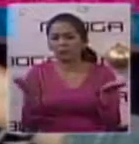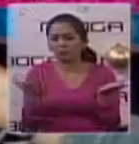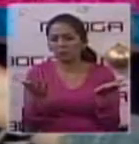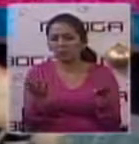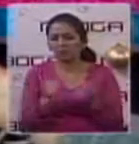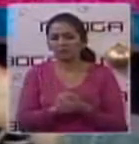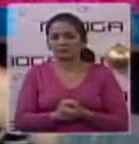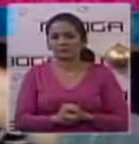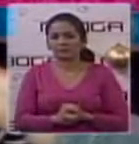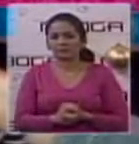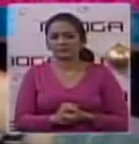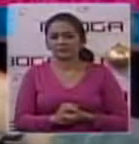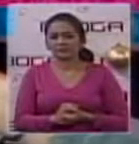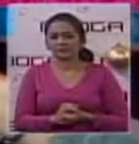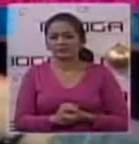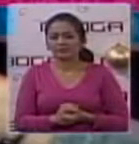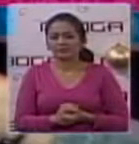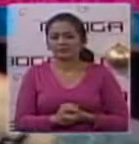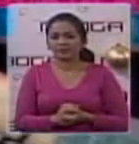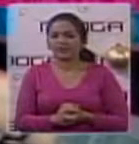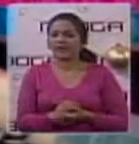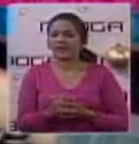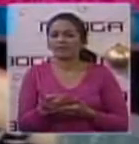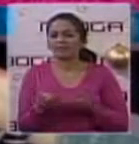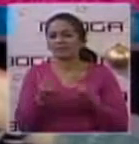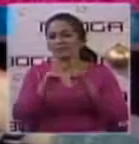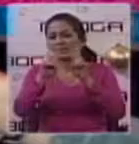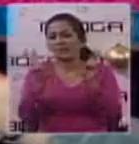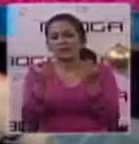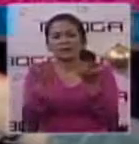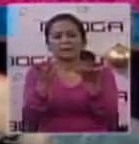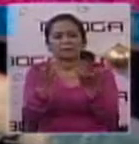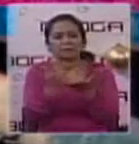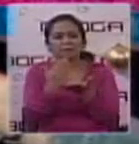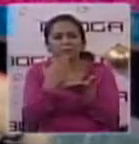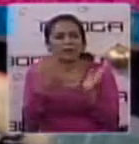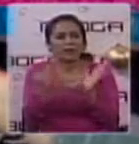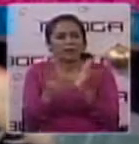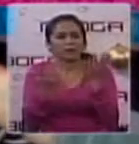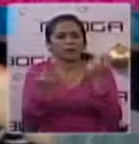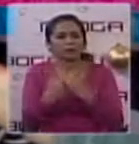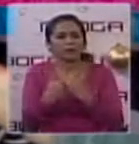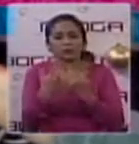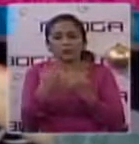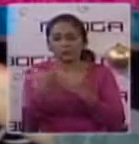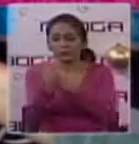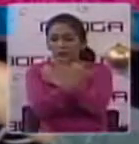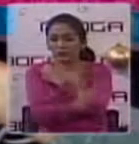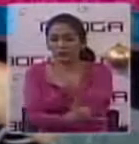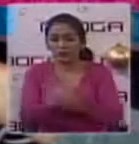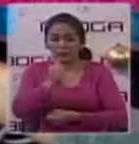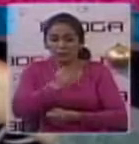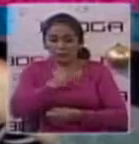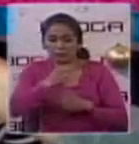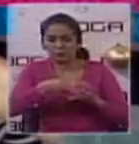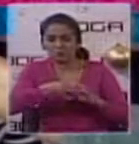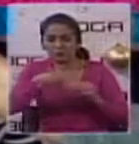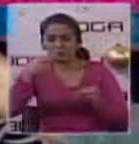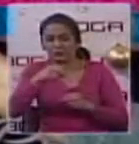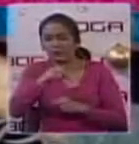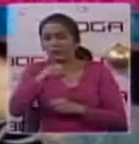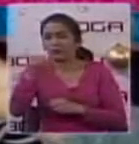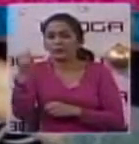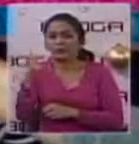de nuestra de nuestra patria de nuestro hogar nuestros derechos se ven alienados entonces